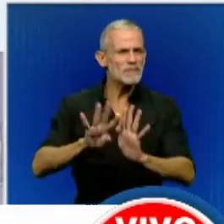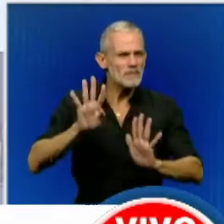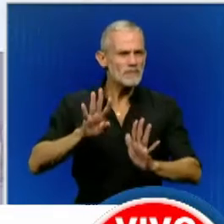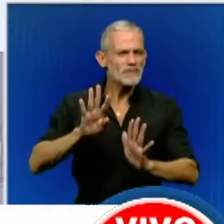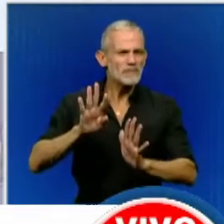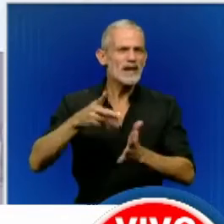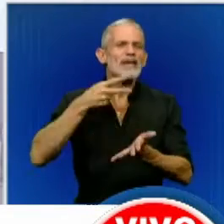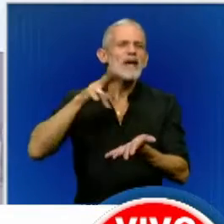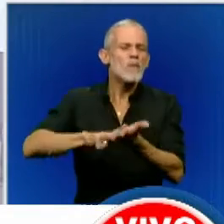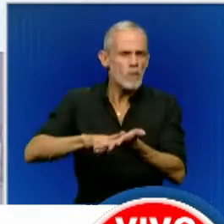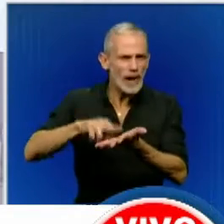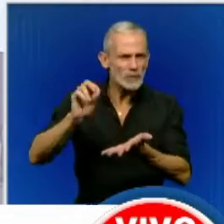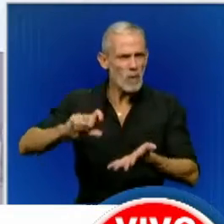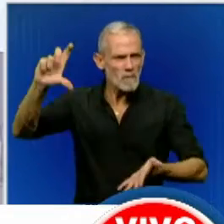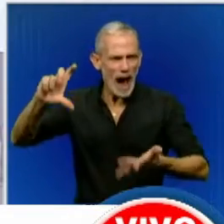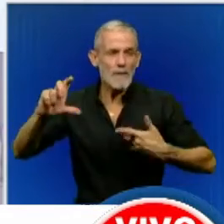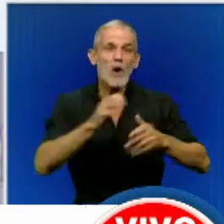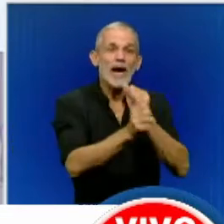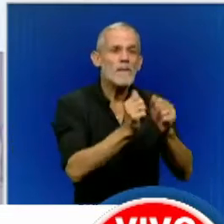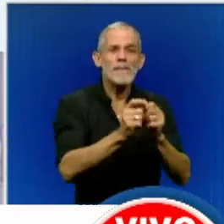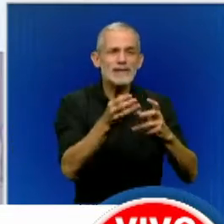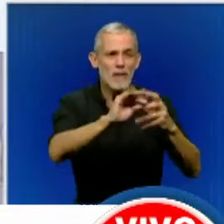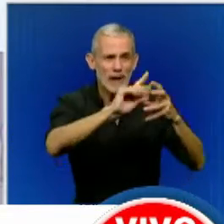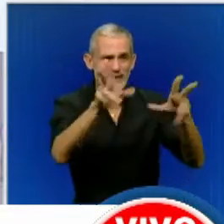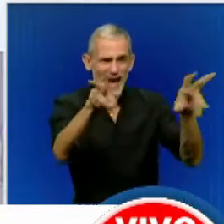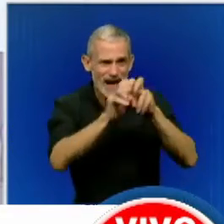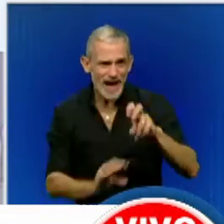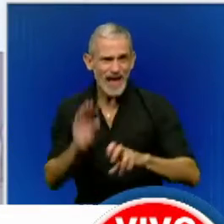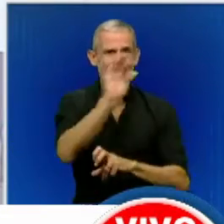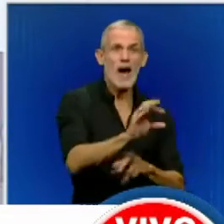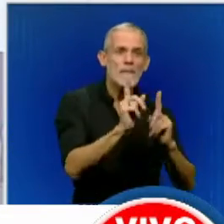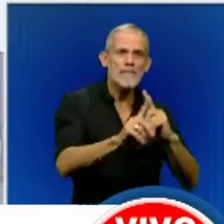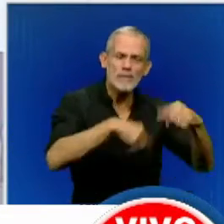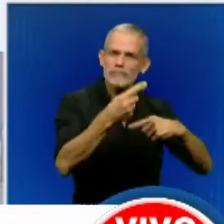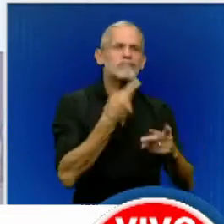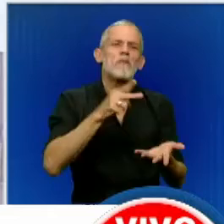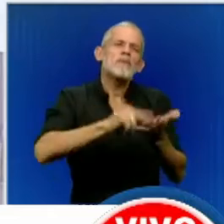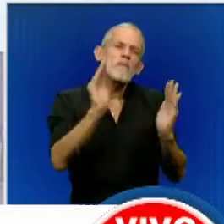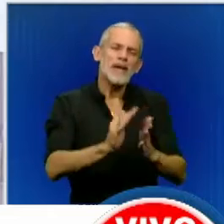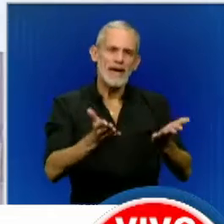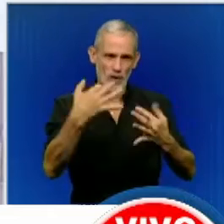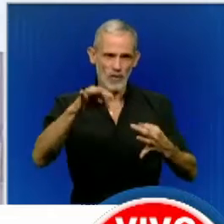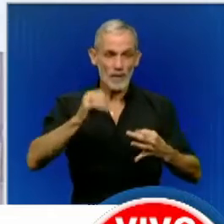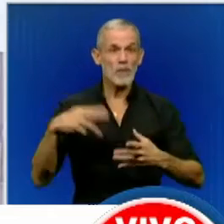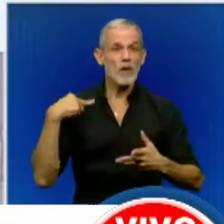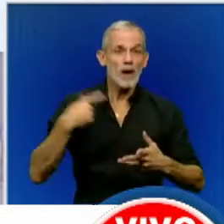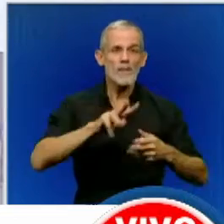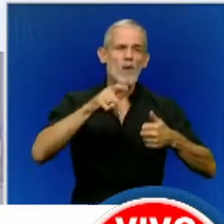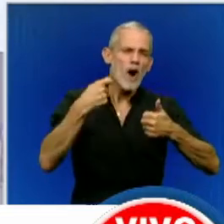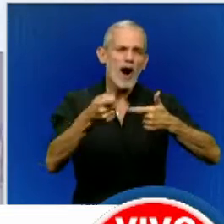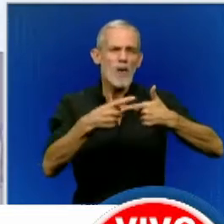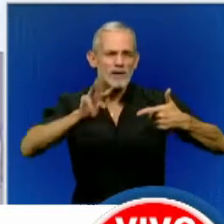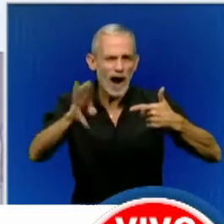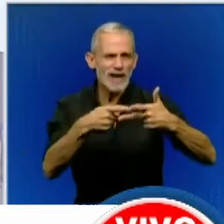Ese es el modelo al que tenemos que evolucionar. También se hablaba en ese momento de reducir contribuciones patronales para estimular